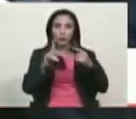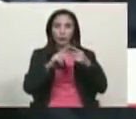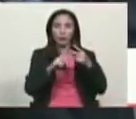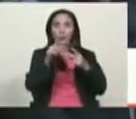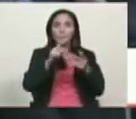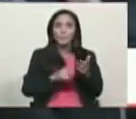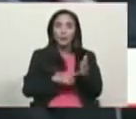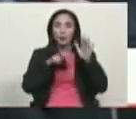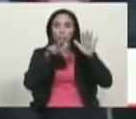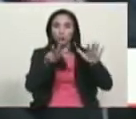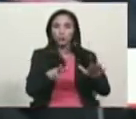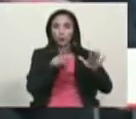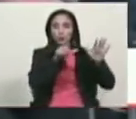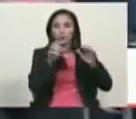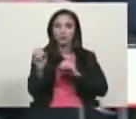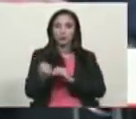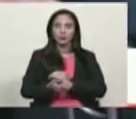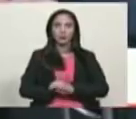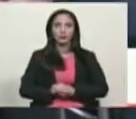1859-1860.